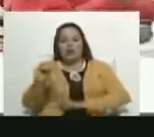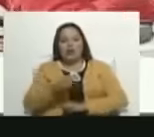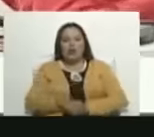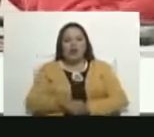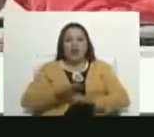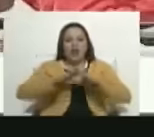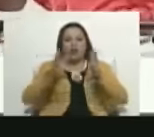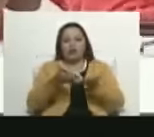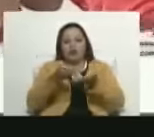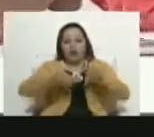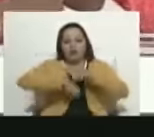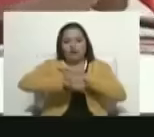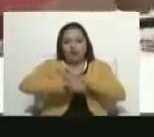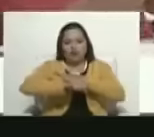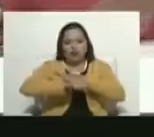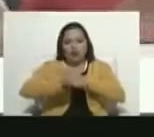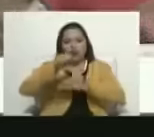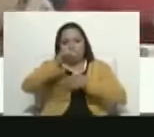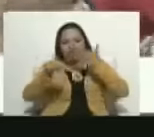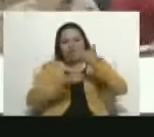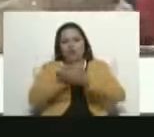Fútbol Sub-17.